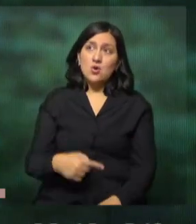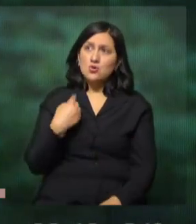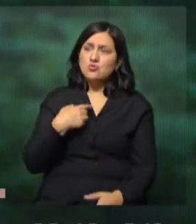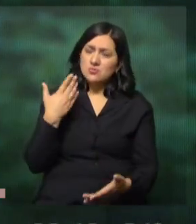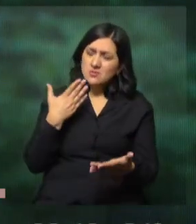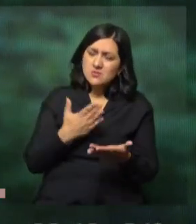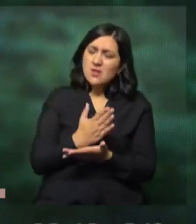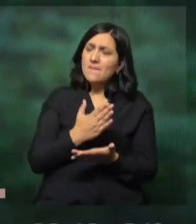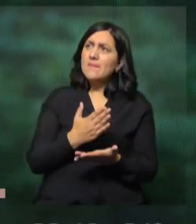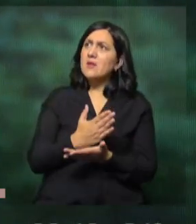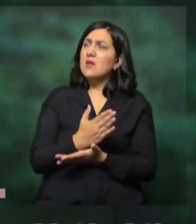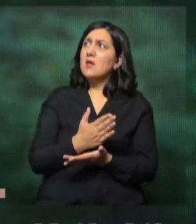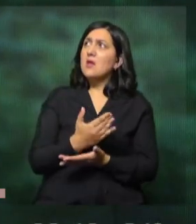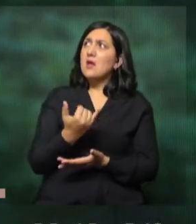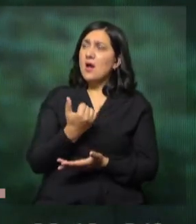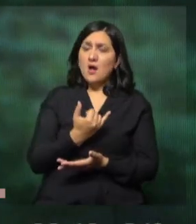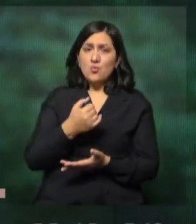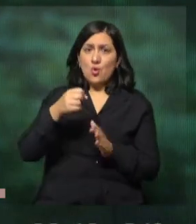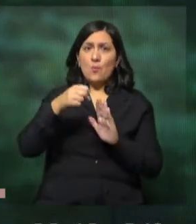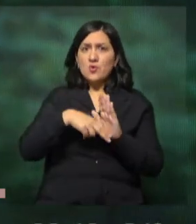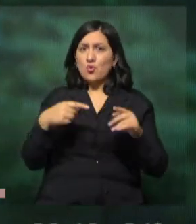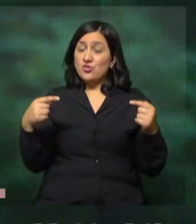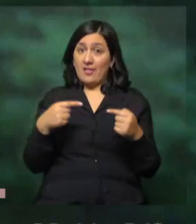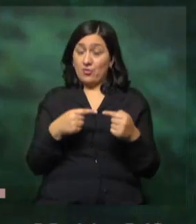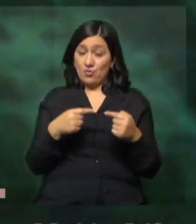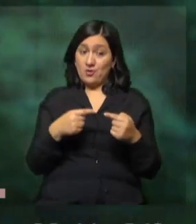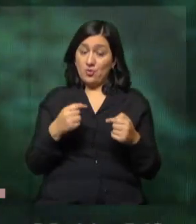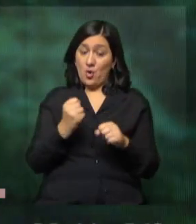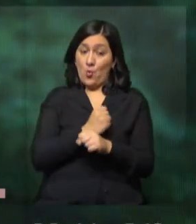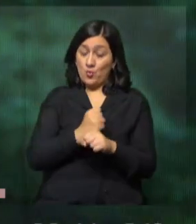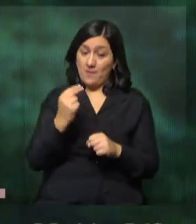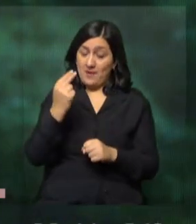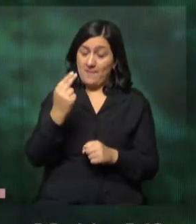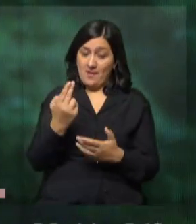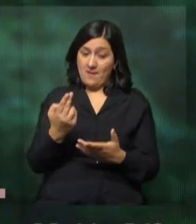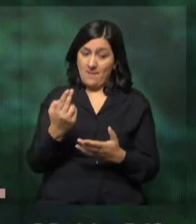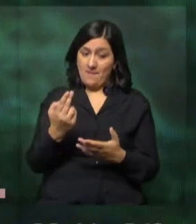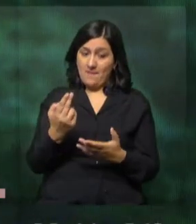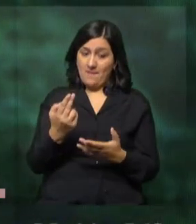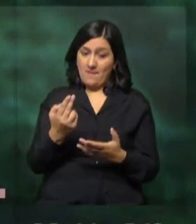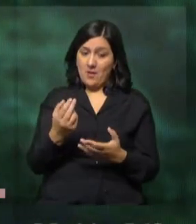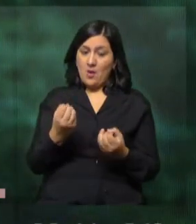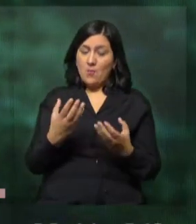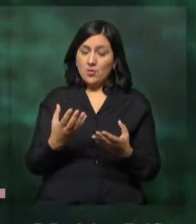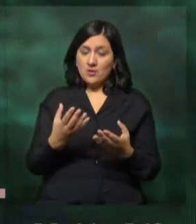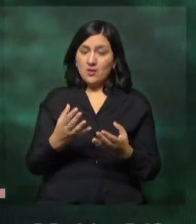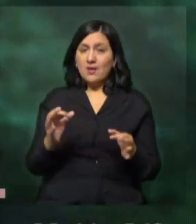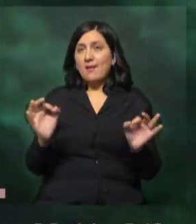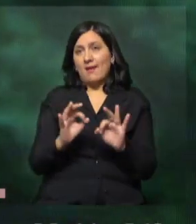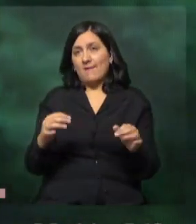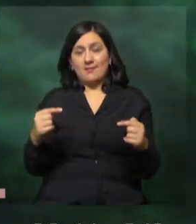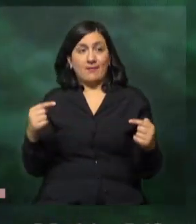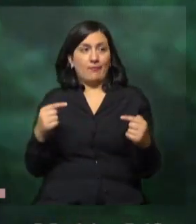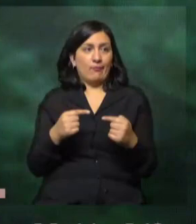tenido una posición contradictoria con el UTE premia, ¿no? Porque por un lado nadie va a estar en contra de